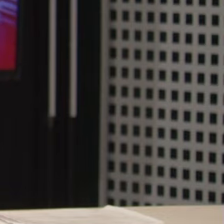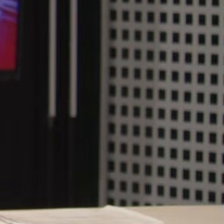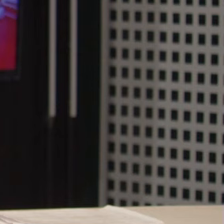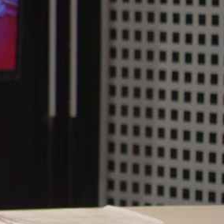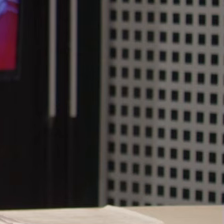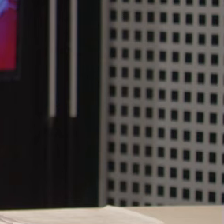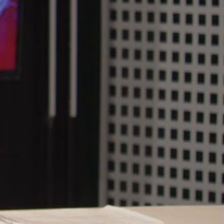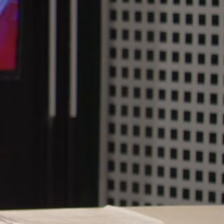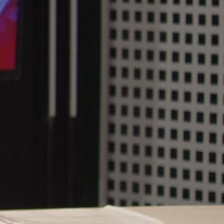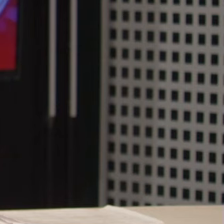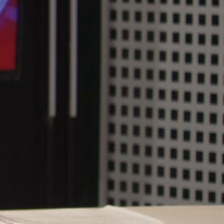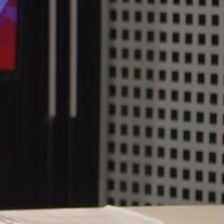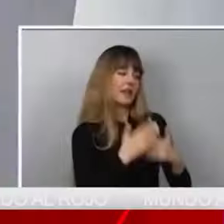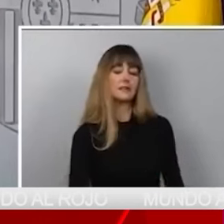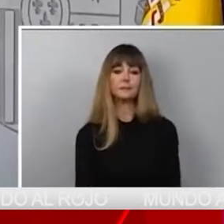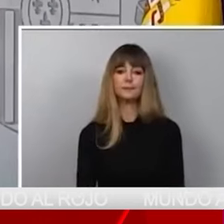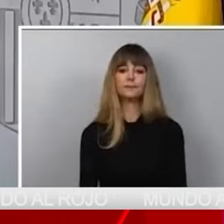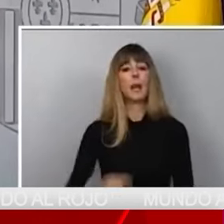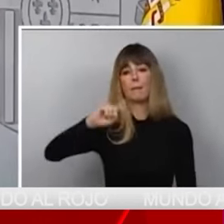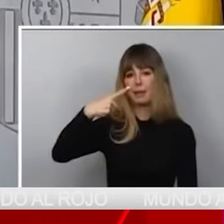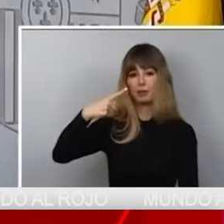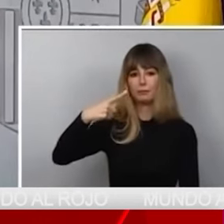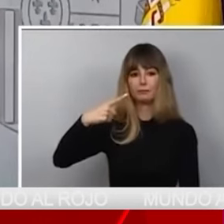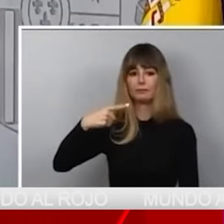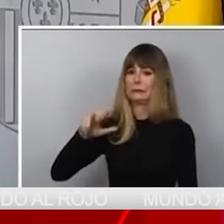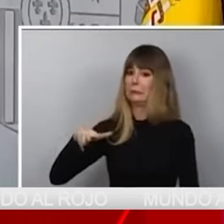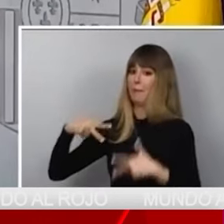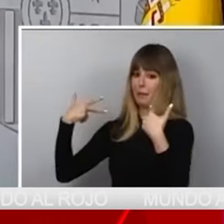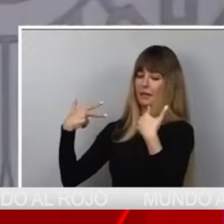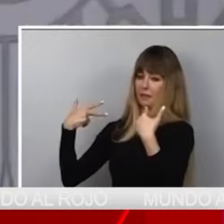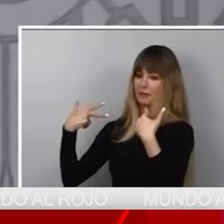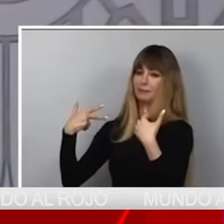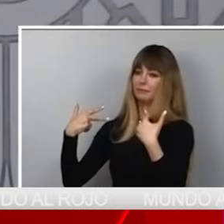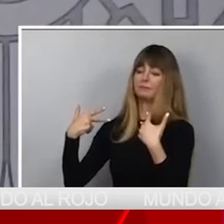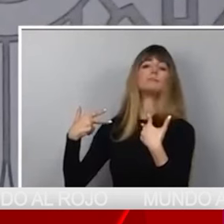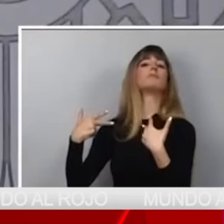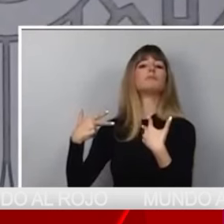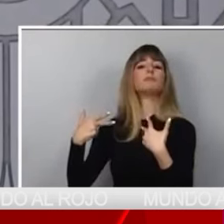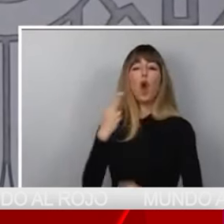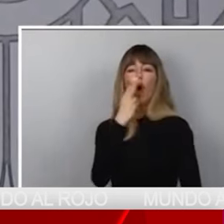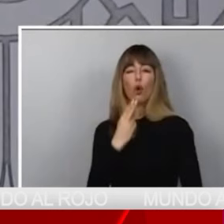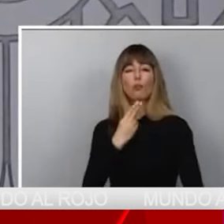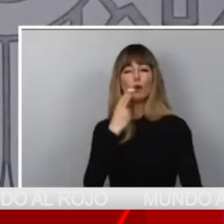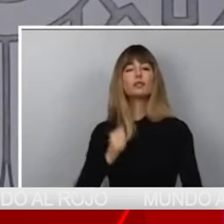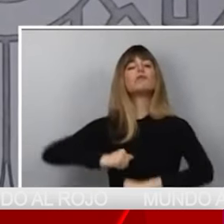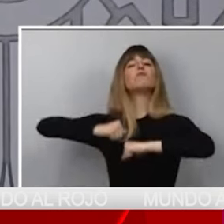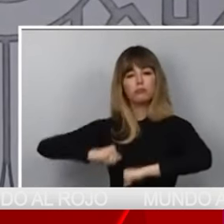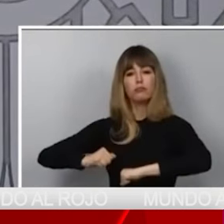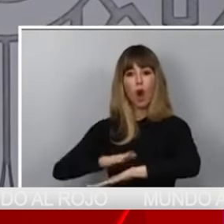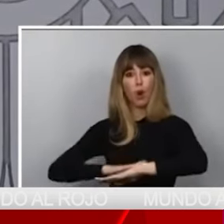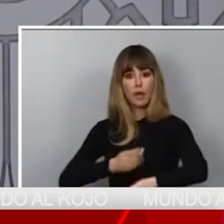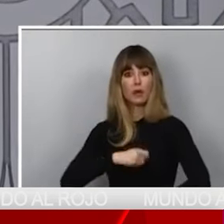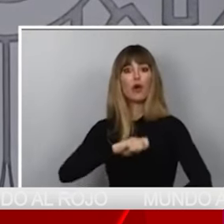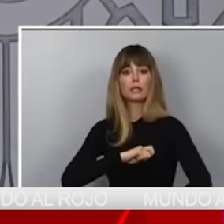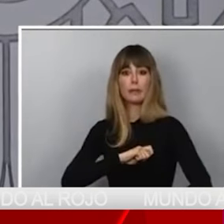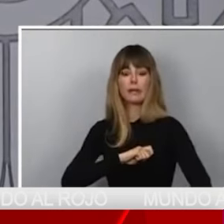este personaje en primer lugar Permítame trasladarles el firme compromiso del gobierno de España con la